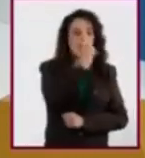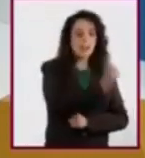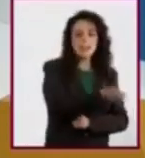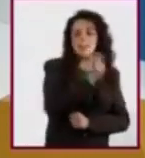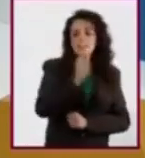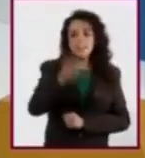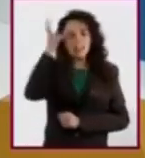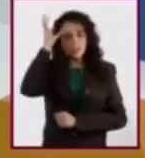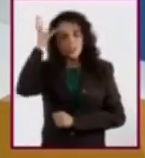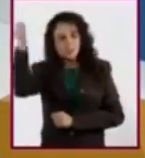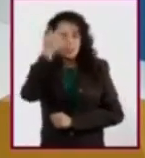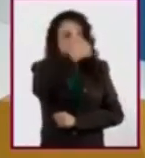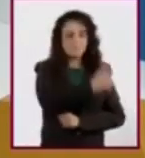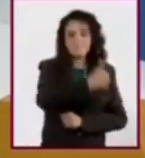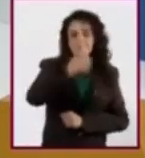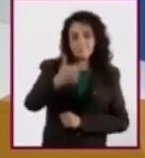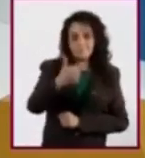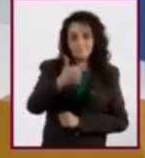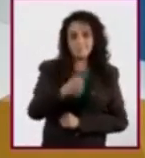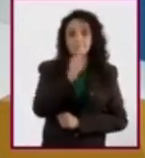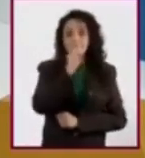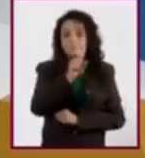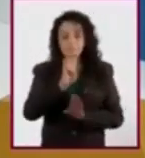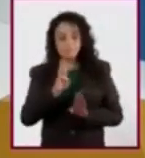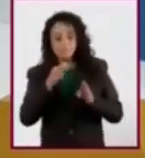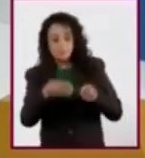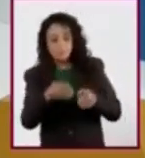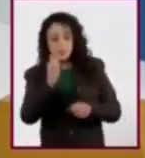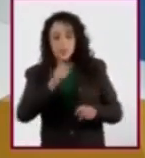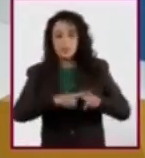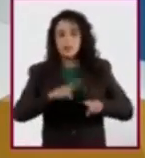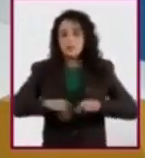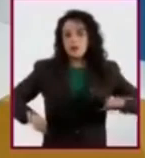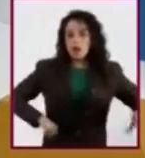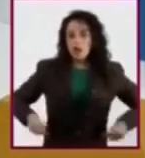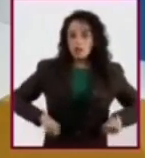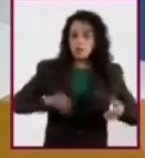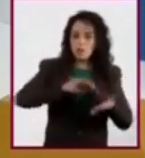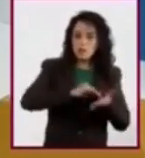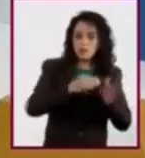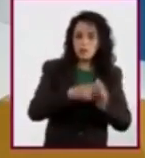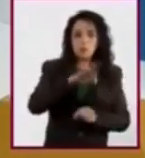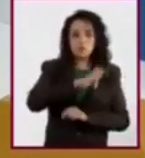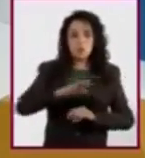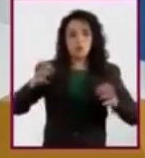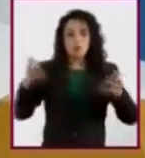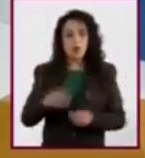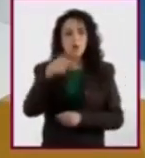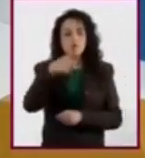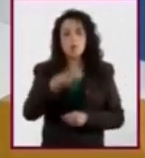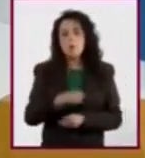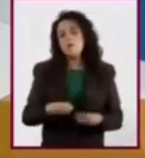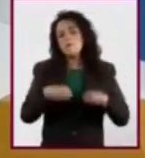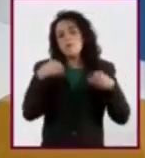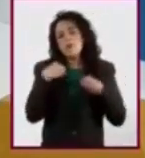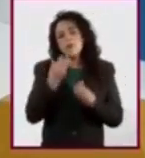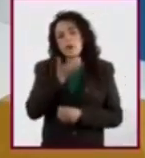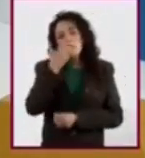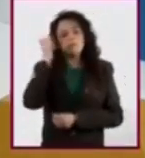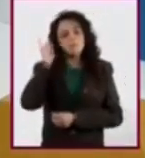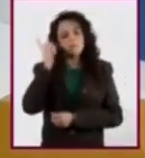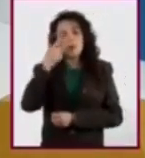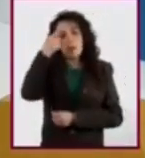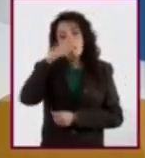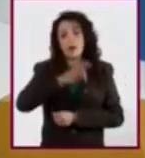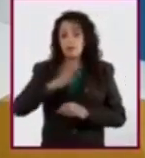concepto. También se enfatizó en diversas acciones y estrategias que pueden aplicar en su vida para promover la equidad de